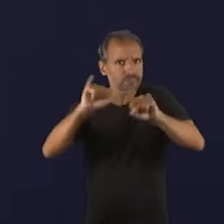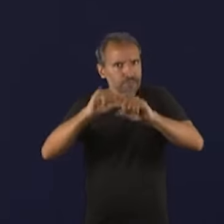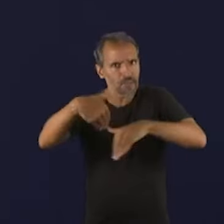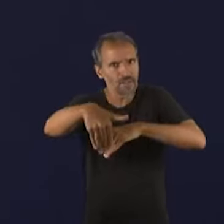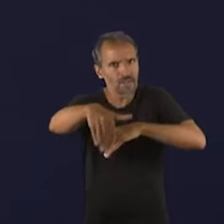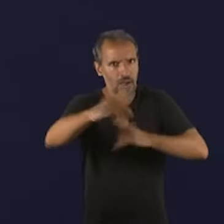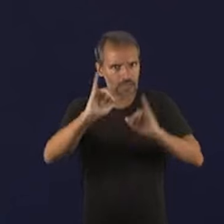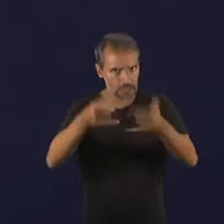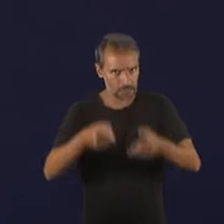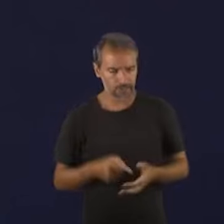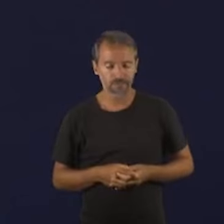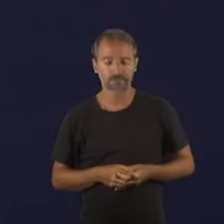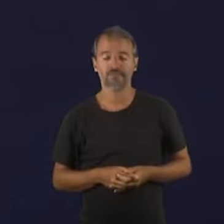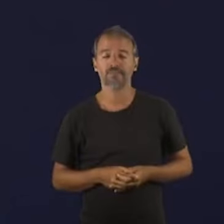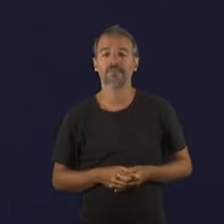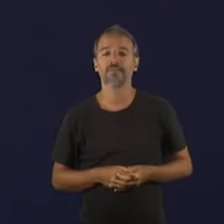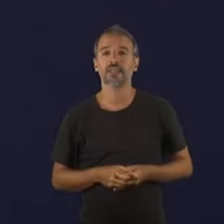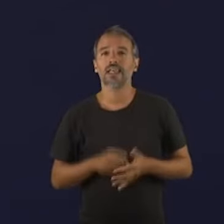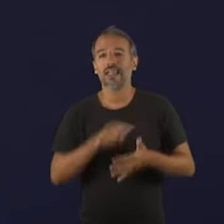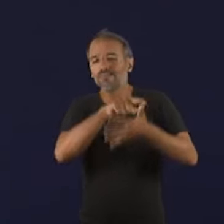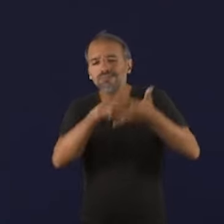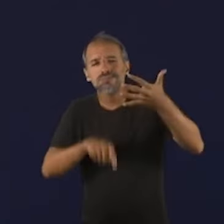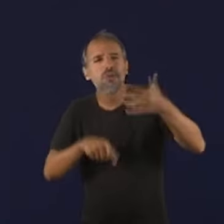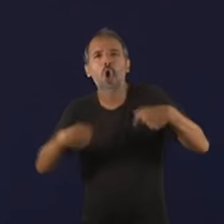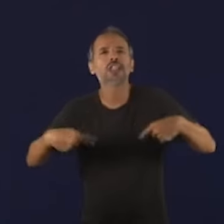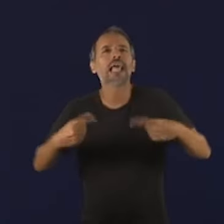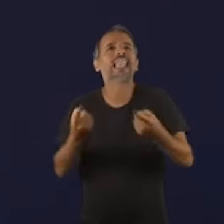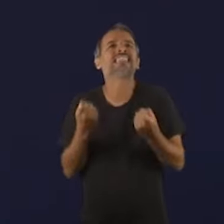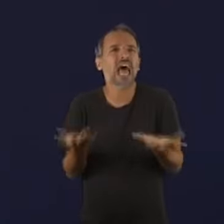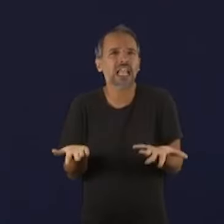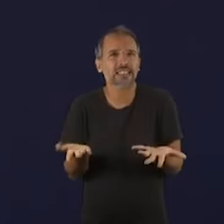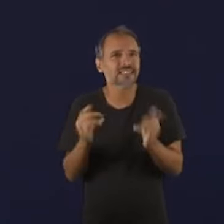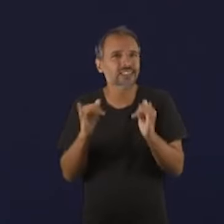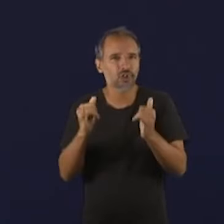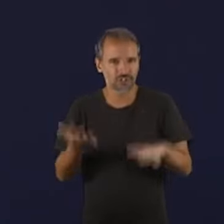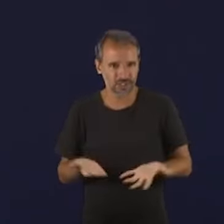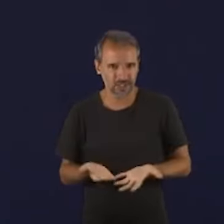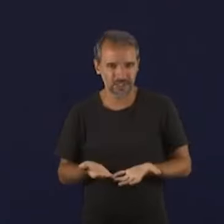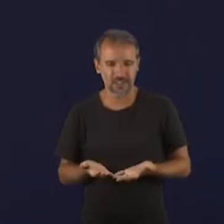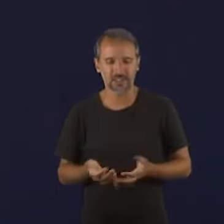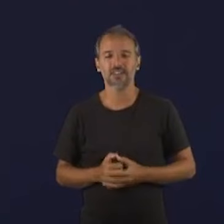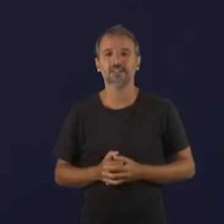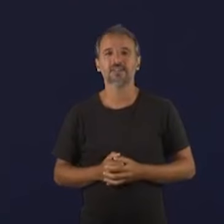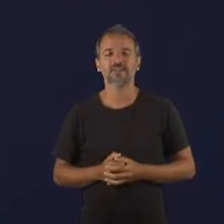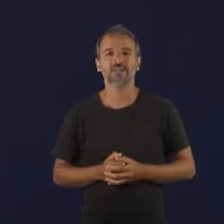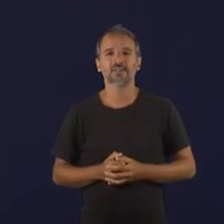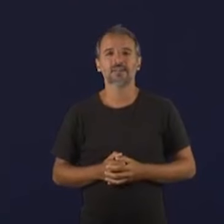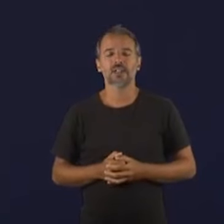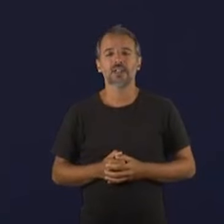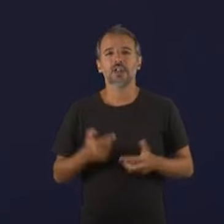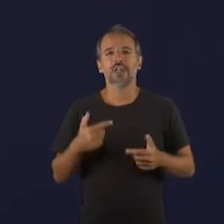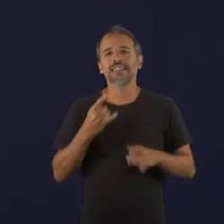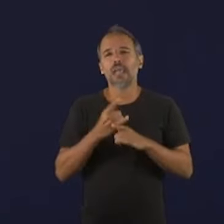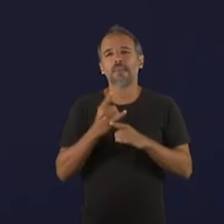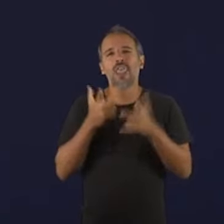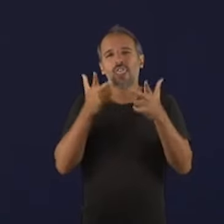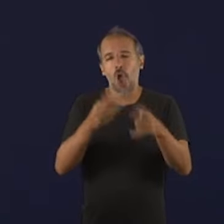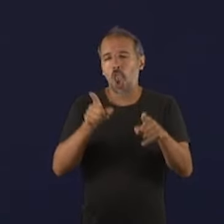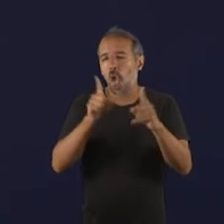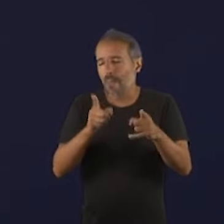anunciando que son absolutamente necesarias no porque vos para eh Yo siempre digo lo mismo